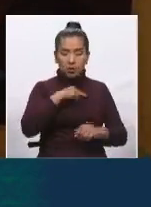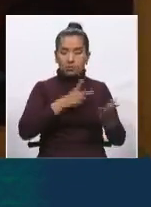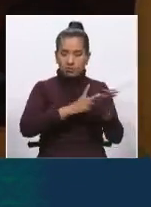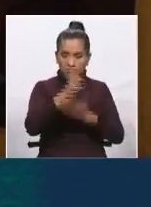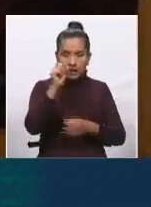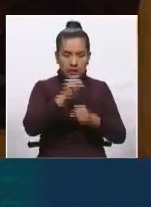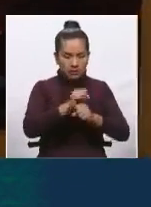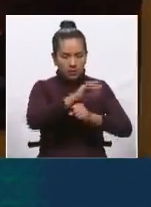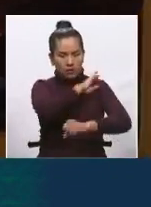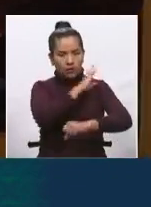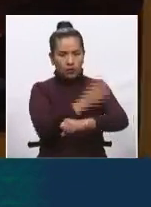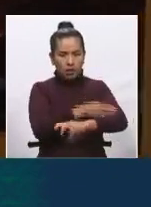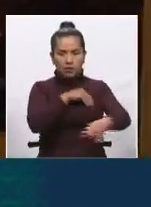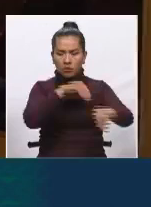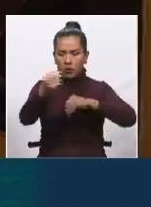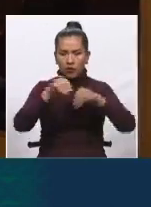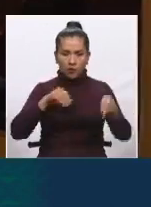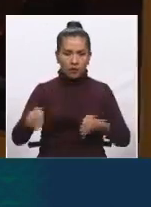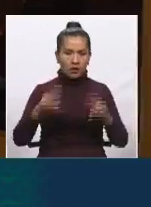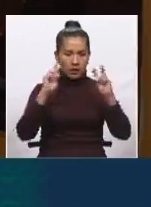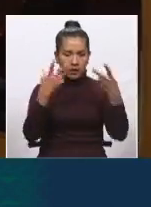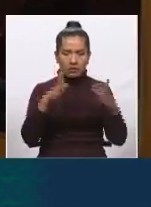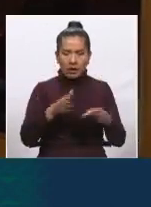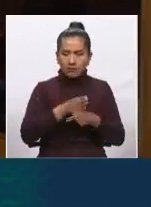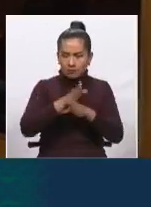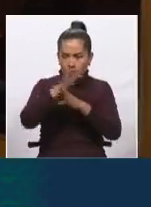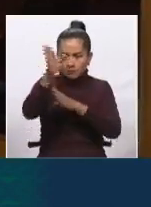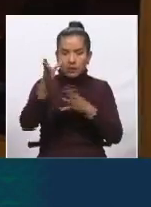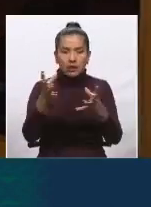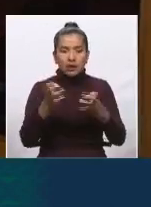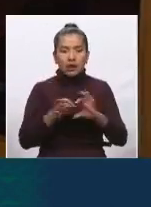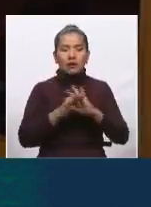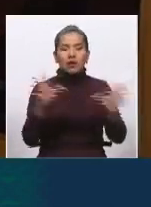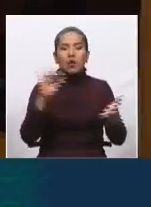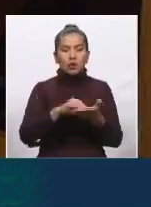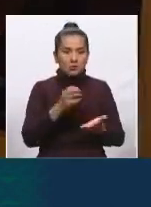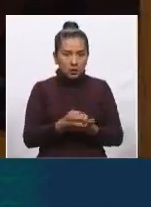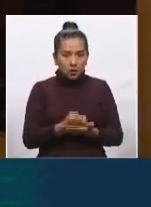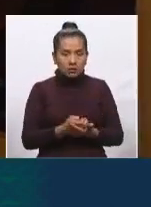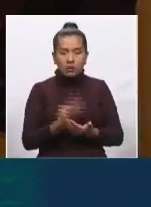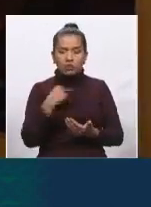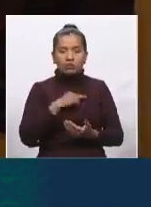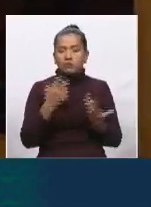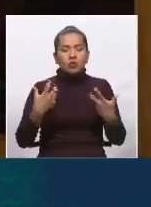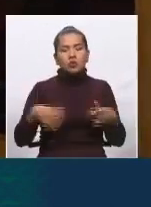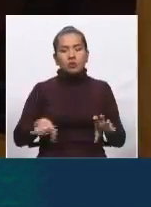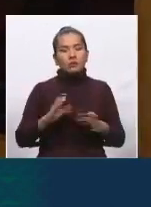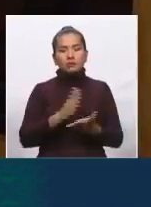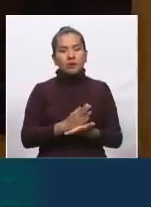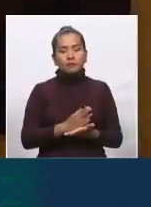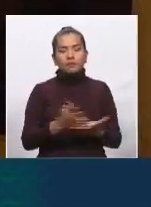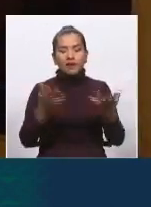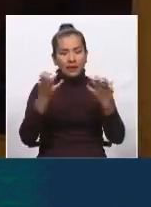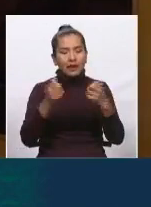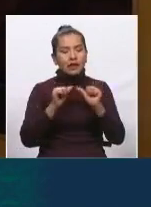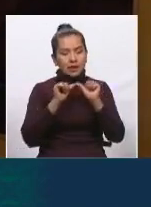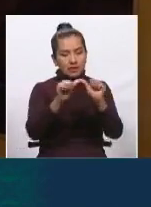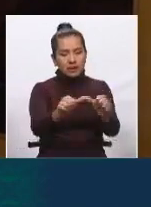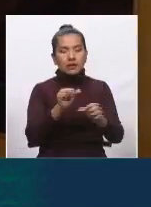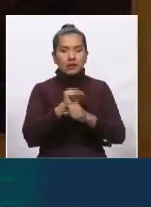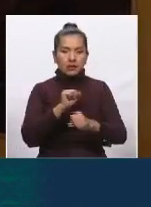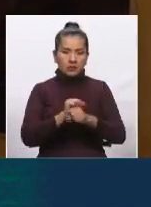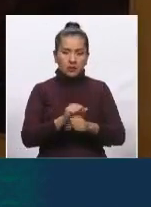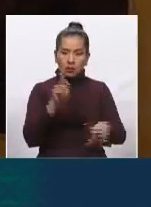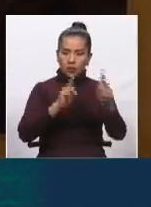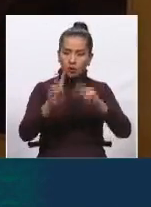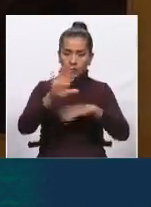estamos en este rumbo de reactivar economía, no queremos paro. Queremos seguir trabajando.